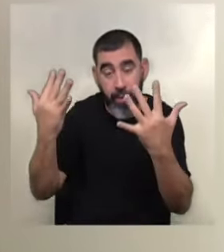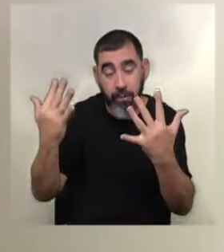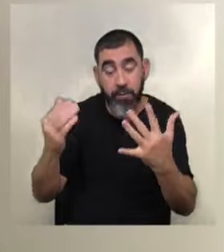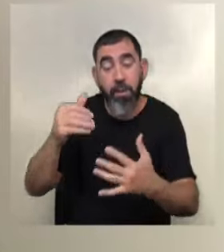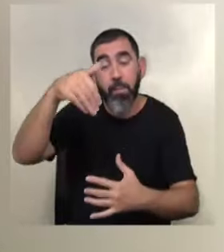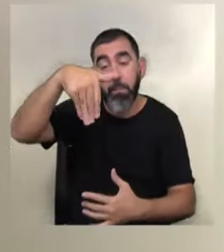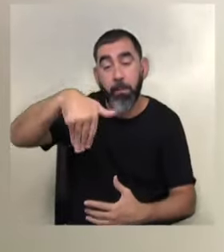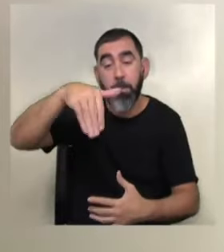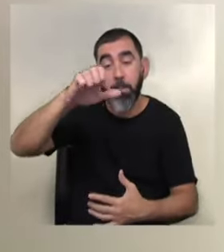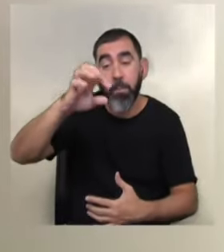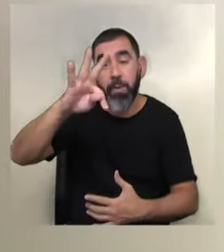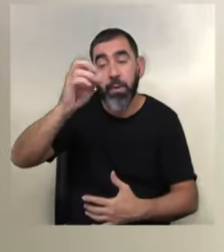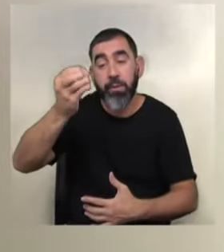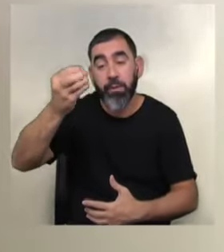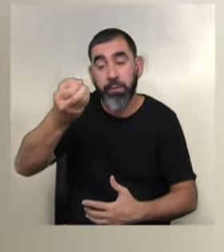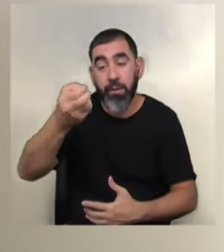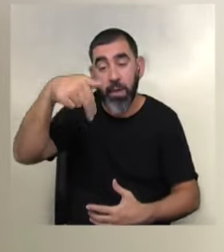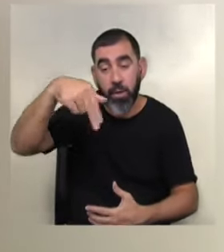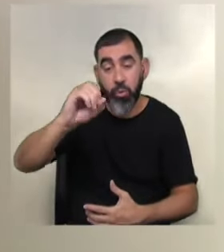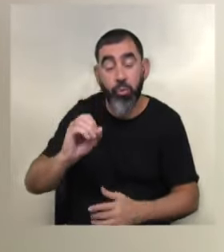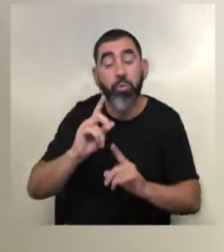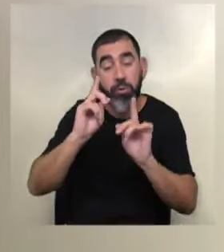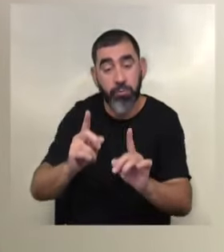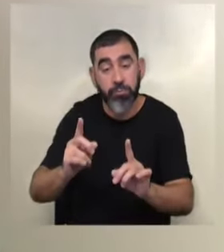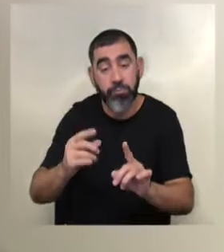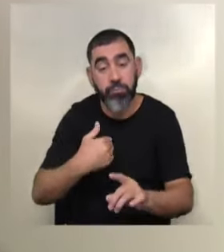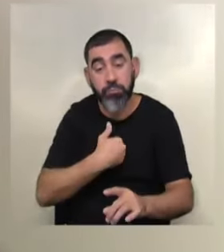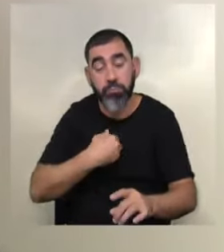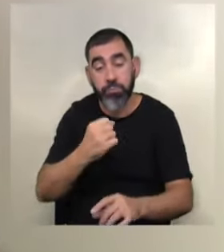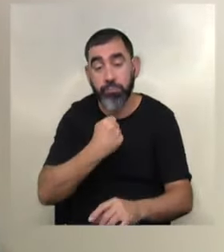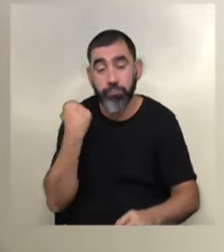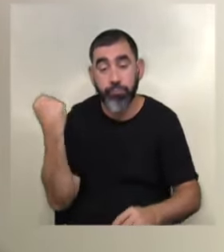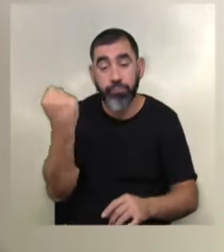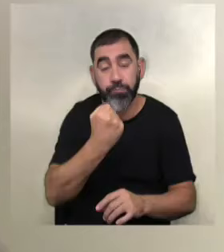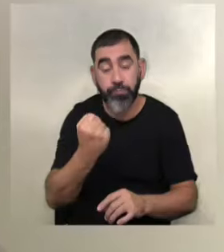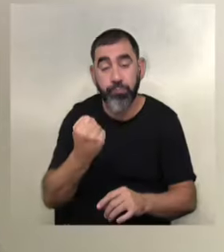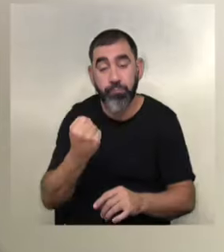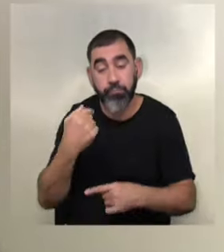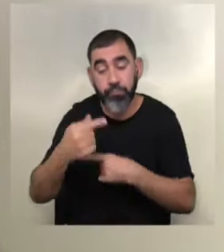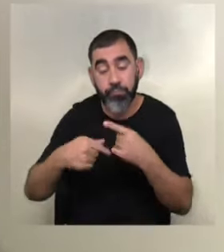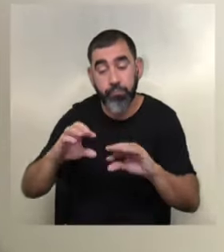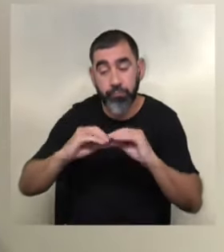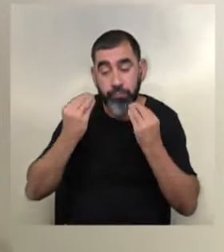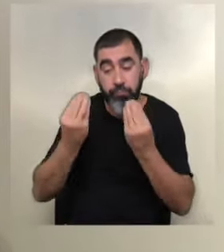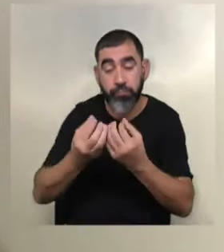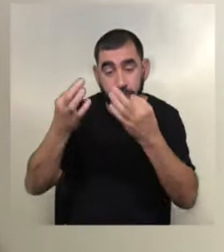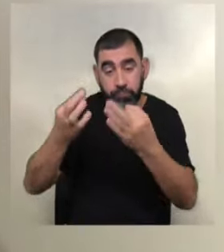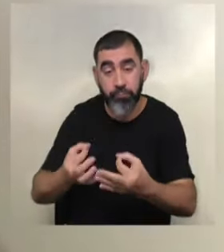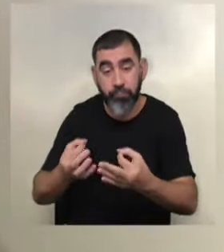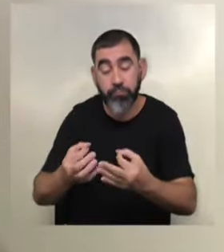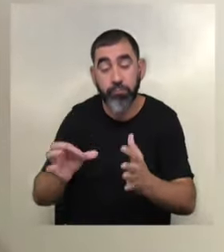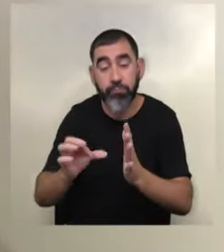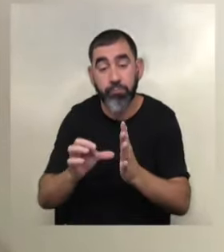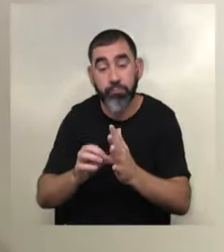metano, un gas con efecto invernadero, también juega un papel muy importante, claro, en mantener la integridad de ese